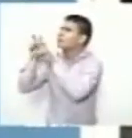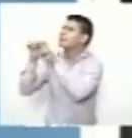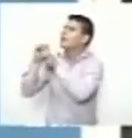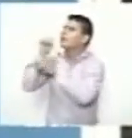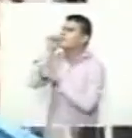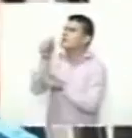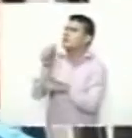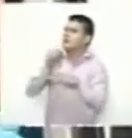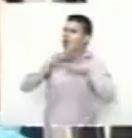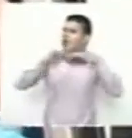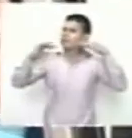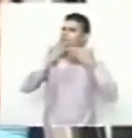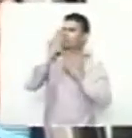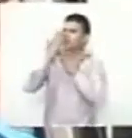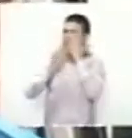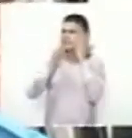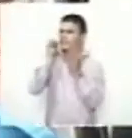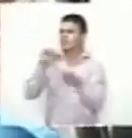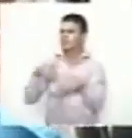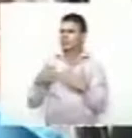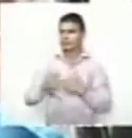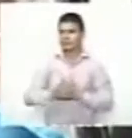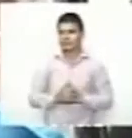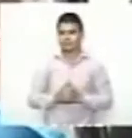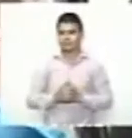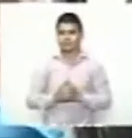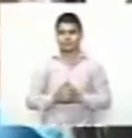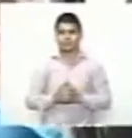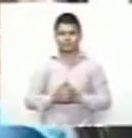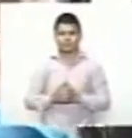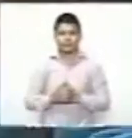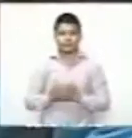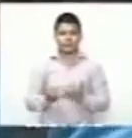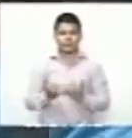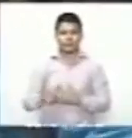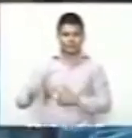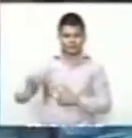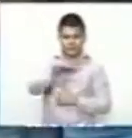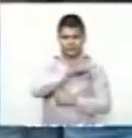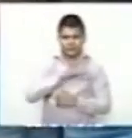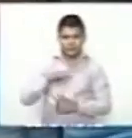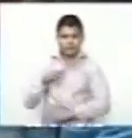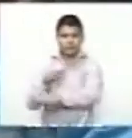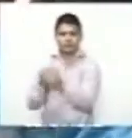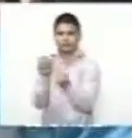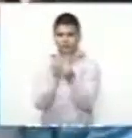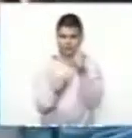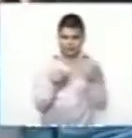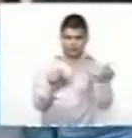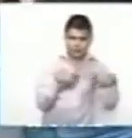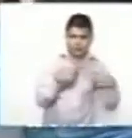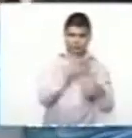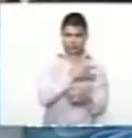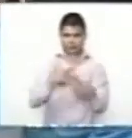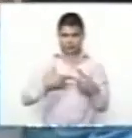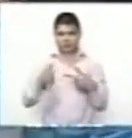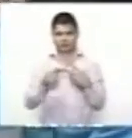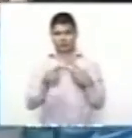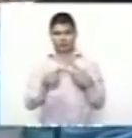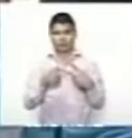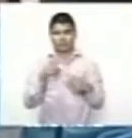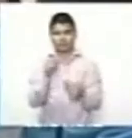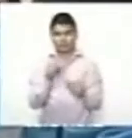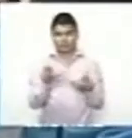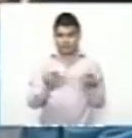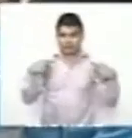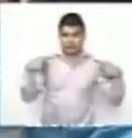y ese pronóstico nos ayuda a determinar las acciones conjuntas que el Ministerio de Ambiente, Secretaría de Salud y Secretaría de Ambiente de Bogotá